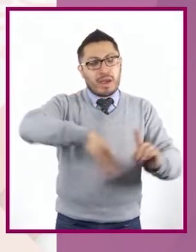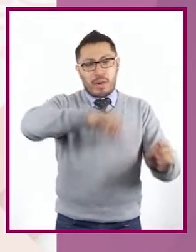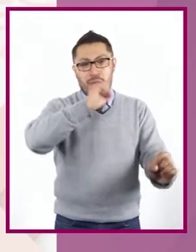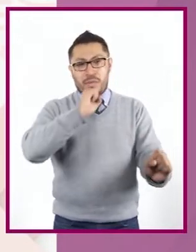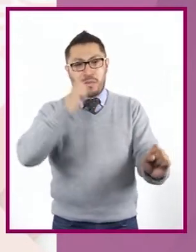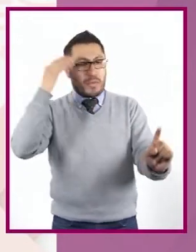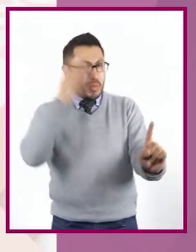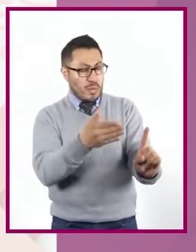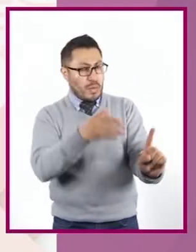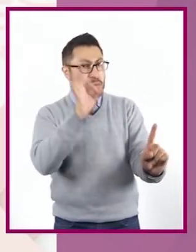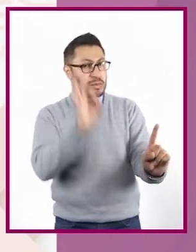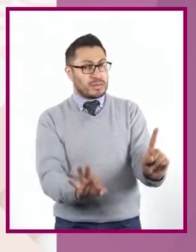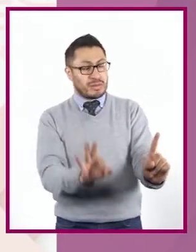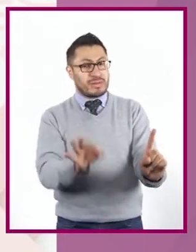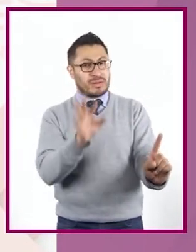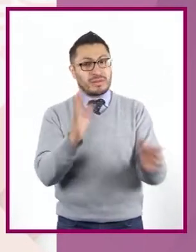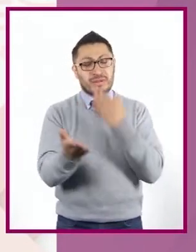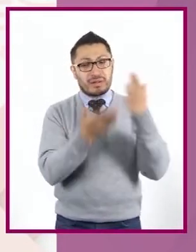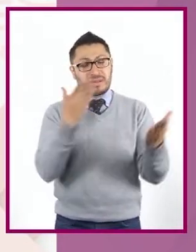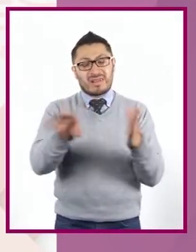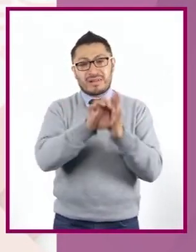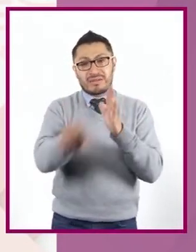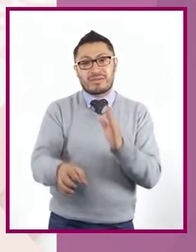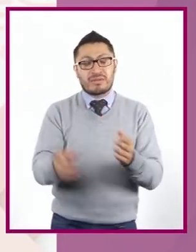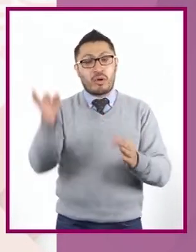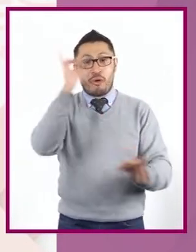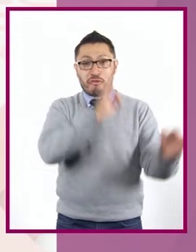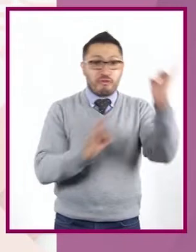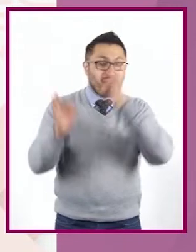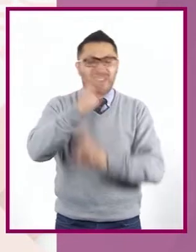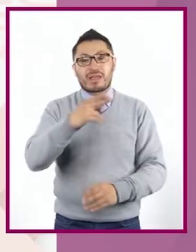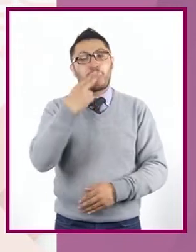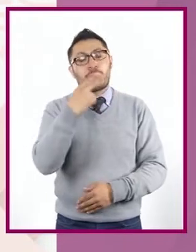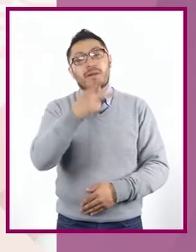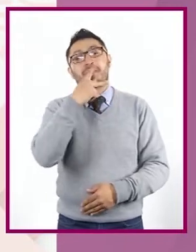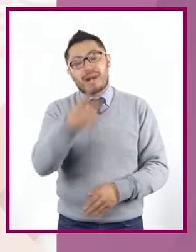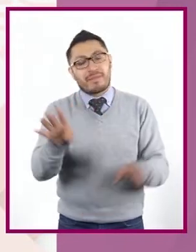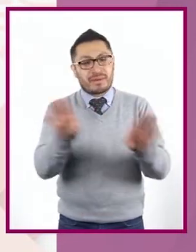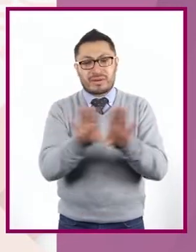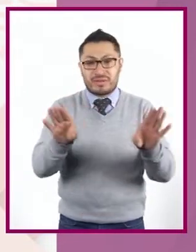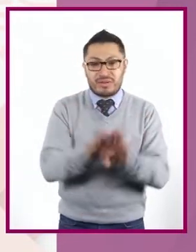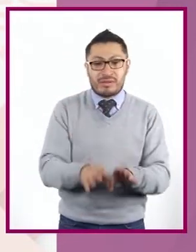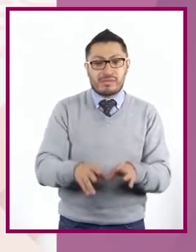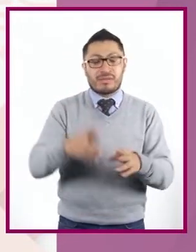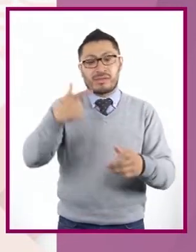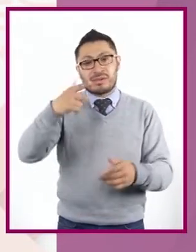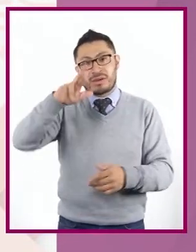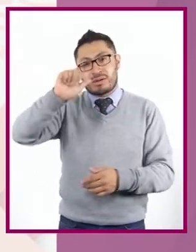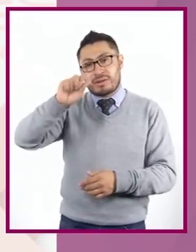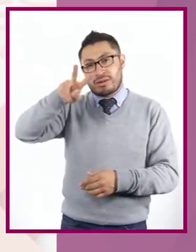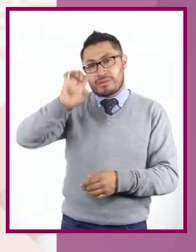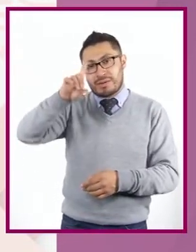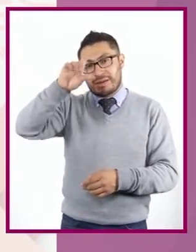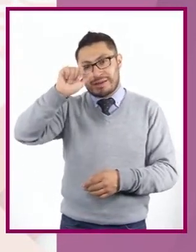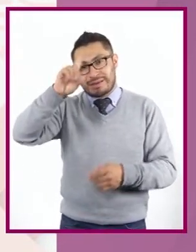ejemplo, si se trata de una nota sobre física, se usarán términos como gravedad o inercia. En